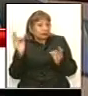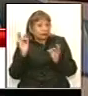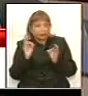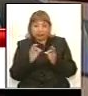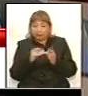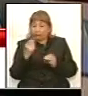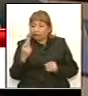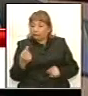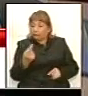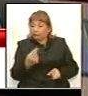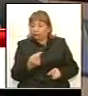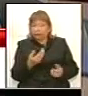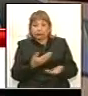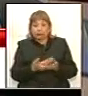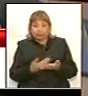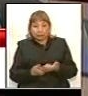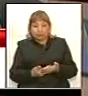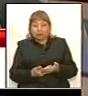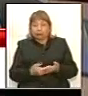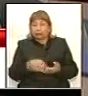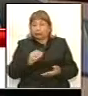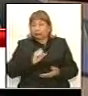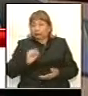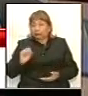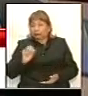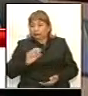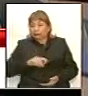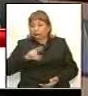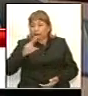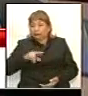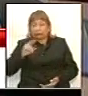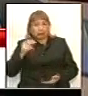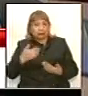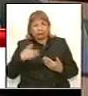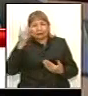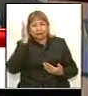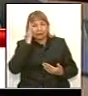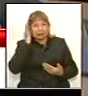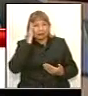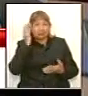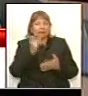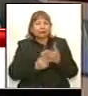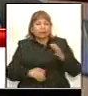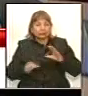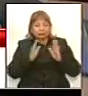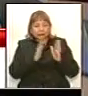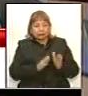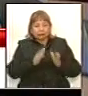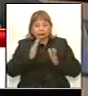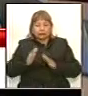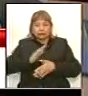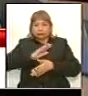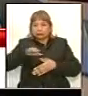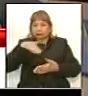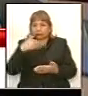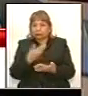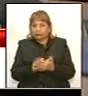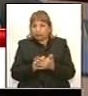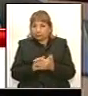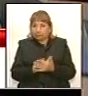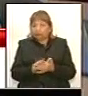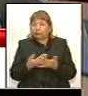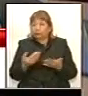cada instancia subregional no sabe qué hacer, y que tienen que ser desarrolladas por todas las entidades